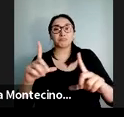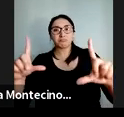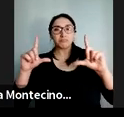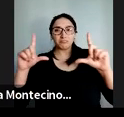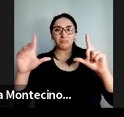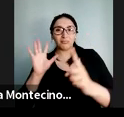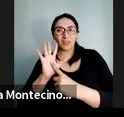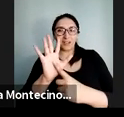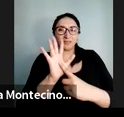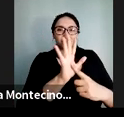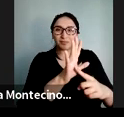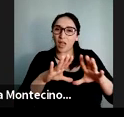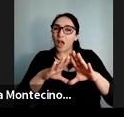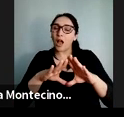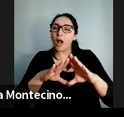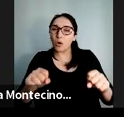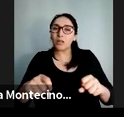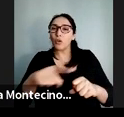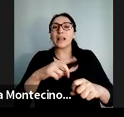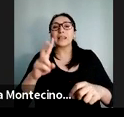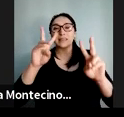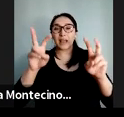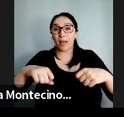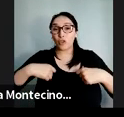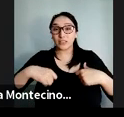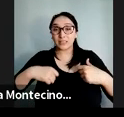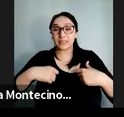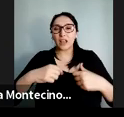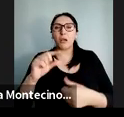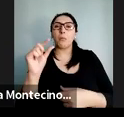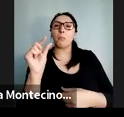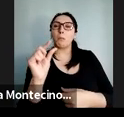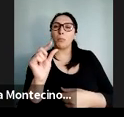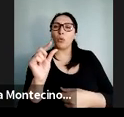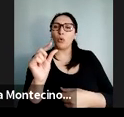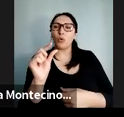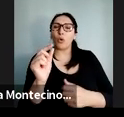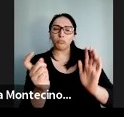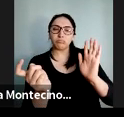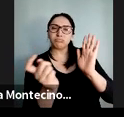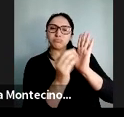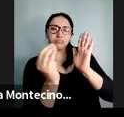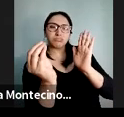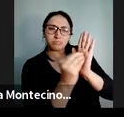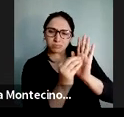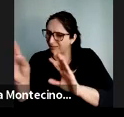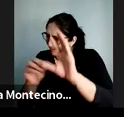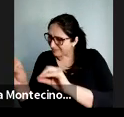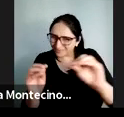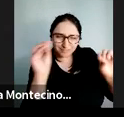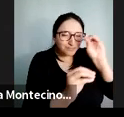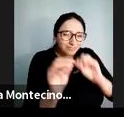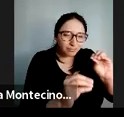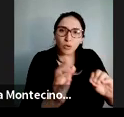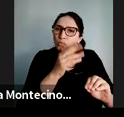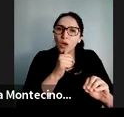gubernamental que han abordado estos temas desde la adolescencia han sido muy poco específicas para abordar este tema. Recuerdo el año